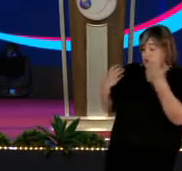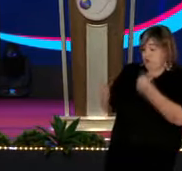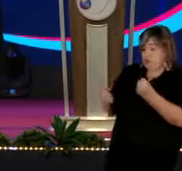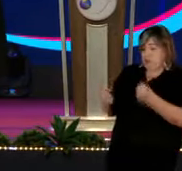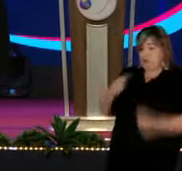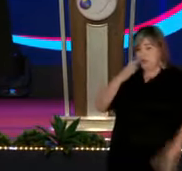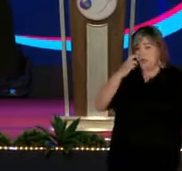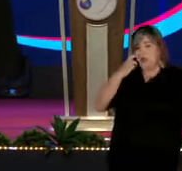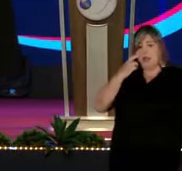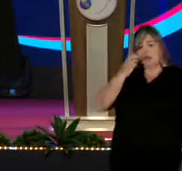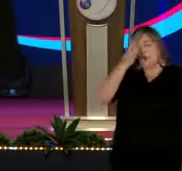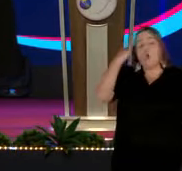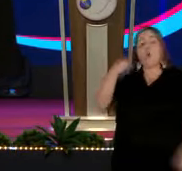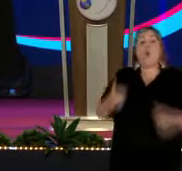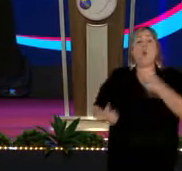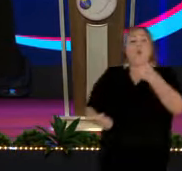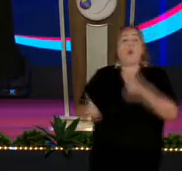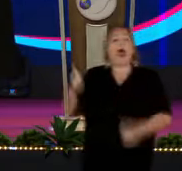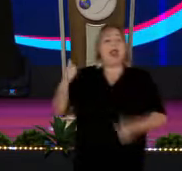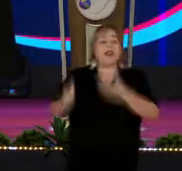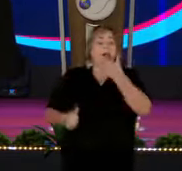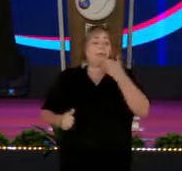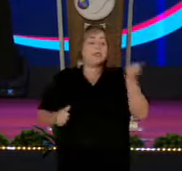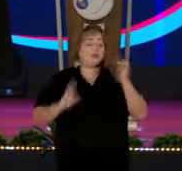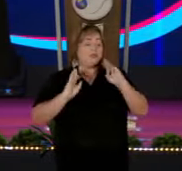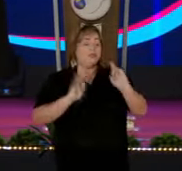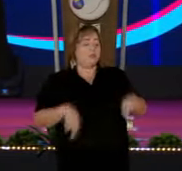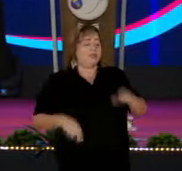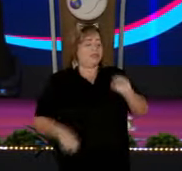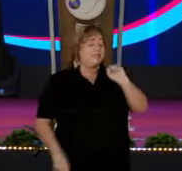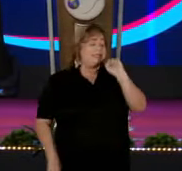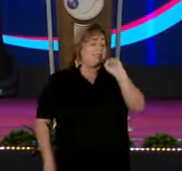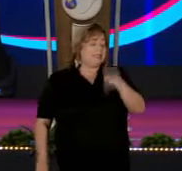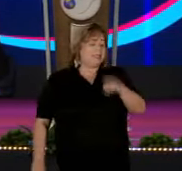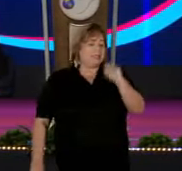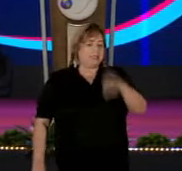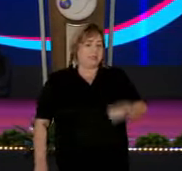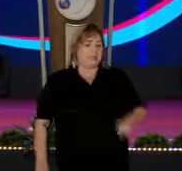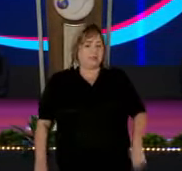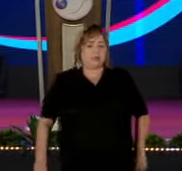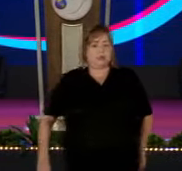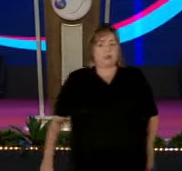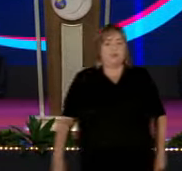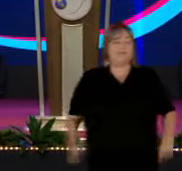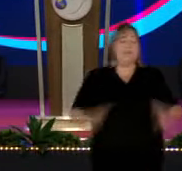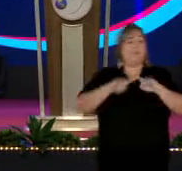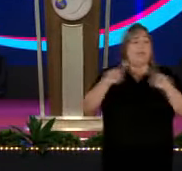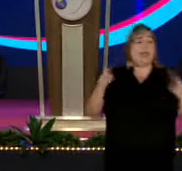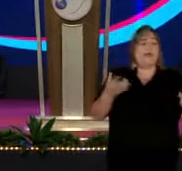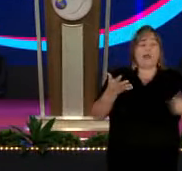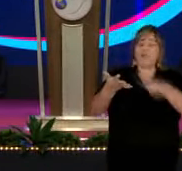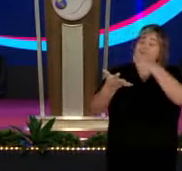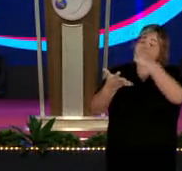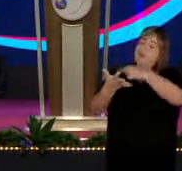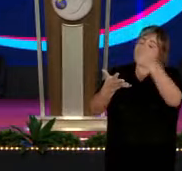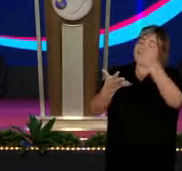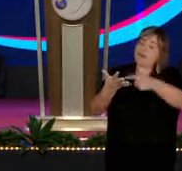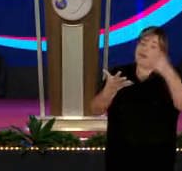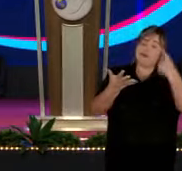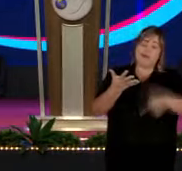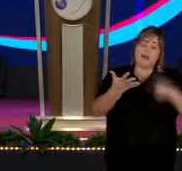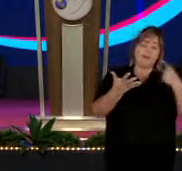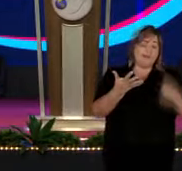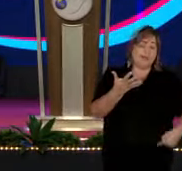¿Cuál debió ser la respuesta? Sí, pero ven, todos los argumentos que levantó. Es que tú